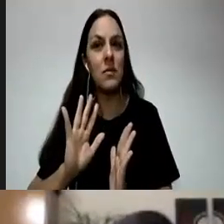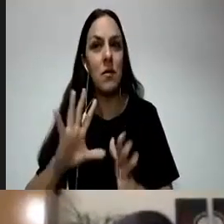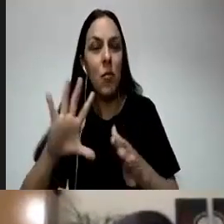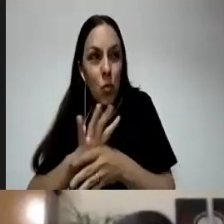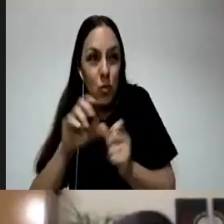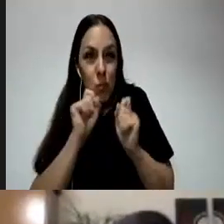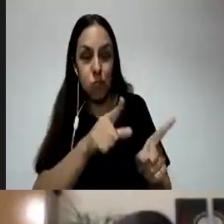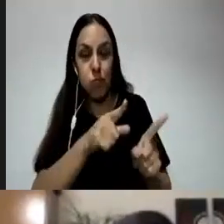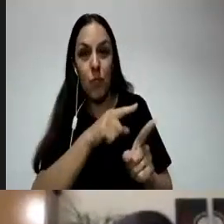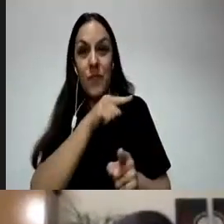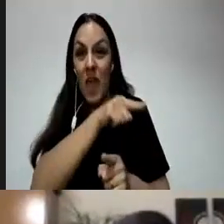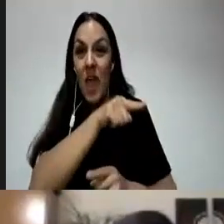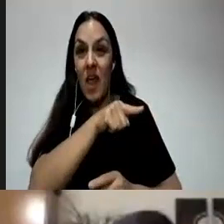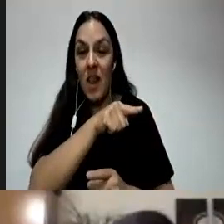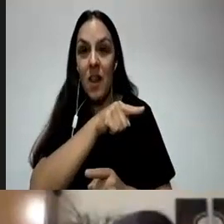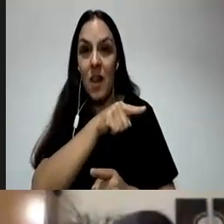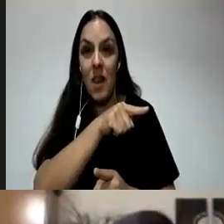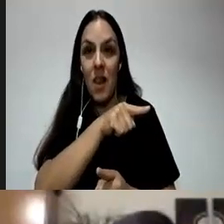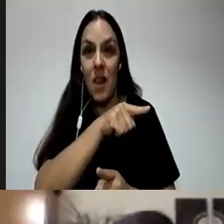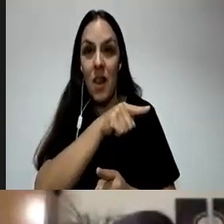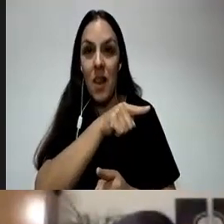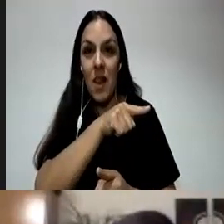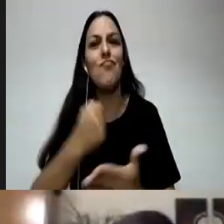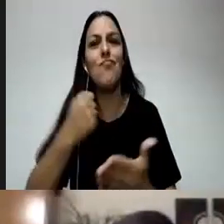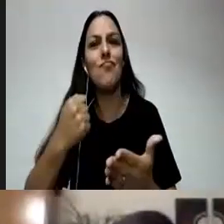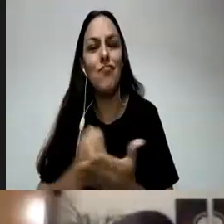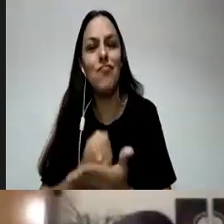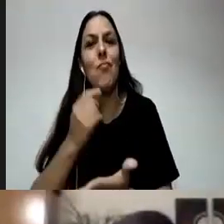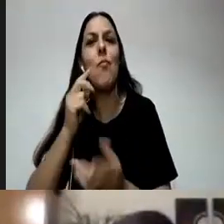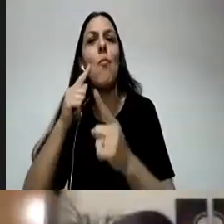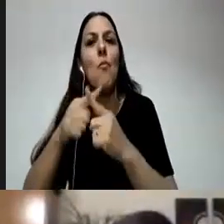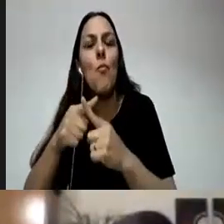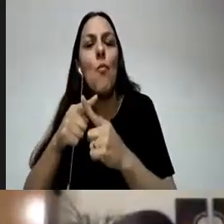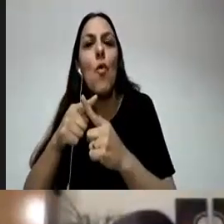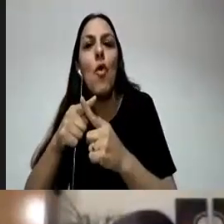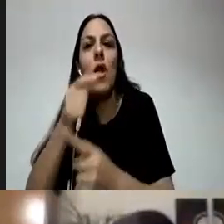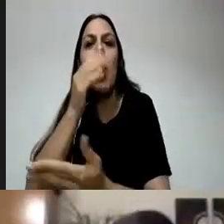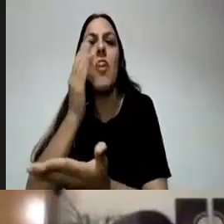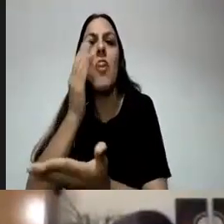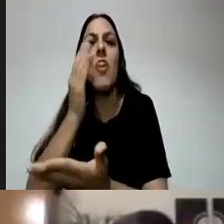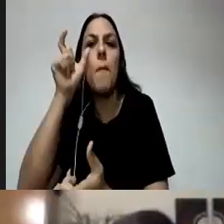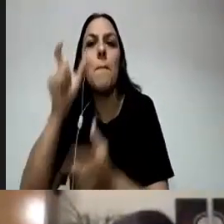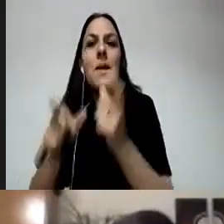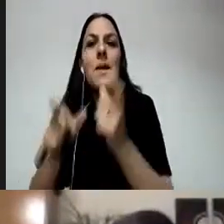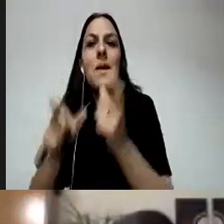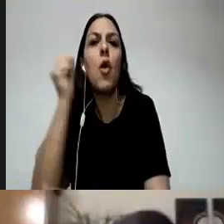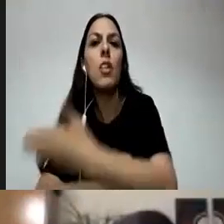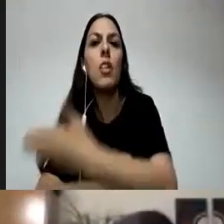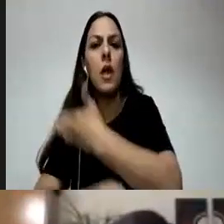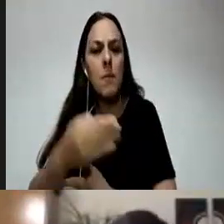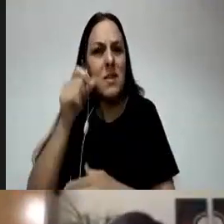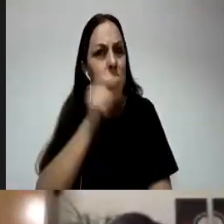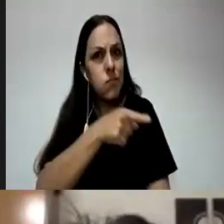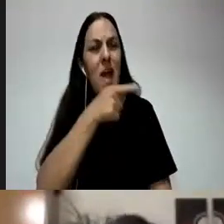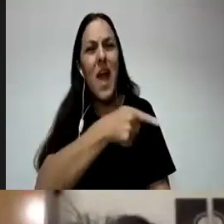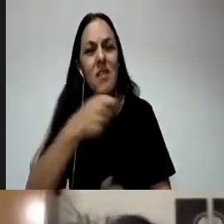Luis es un gran militante por los derechos de las personas de discapacidad. Es un permanente luchador en